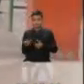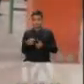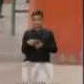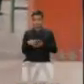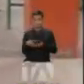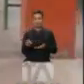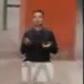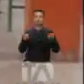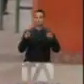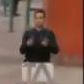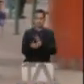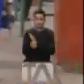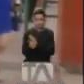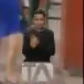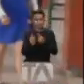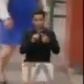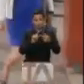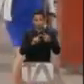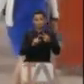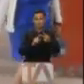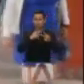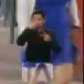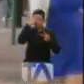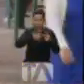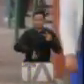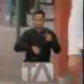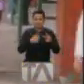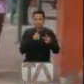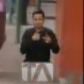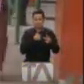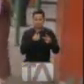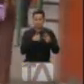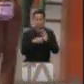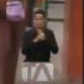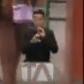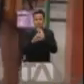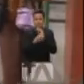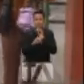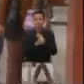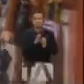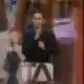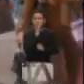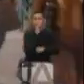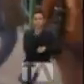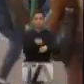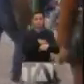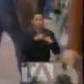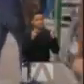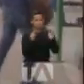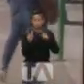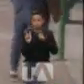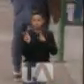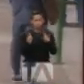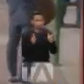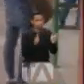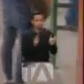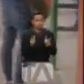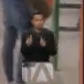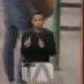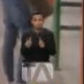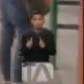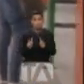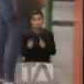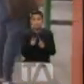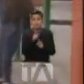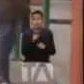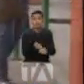y los propios usuarios siempre están alerta y vigilantes, de tal manera de que a través de